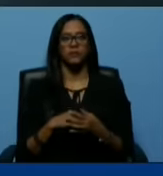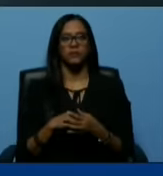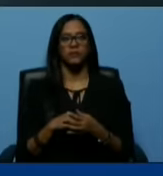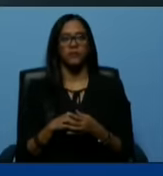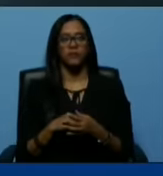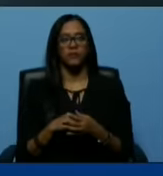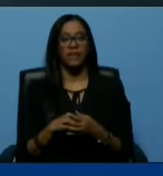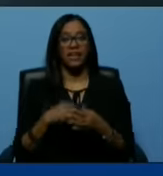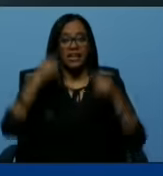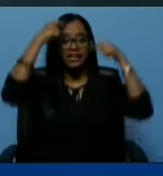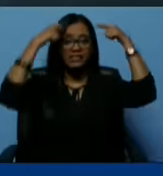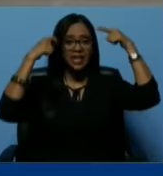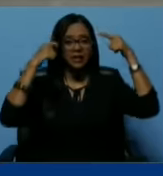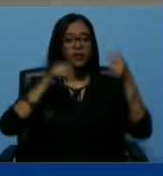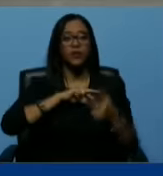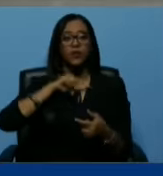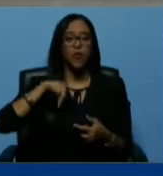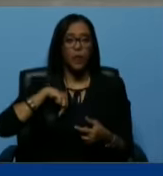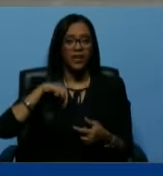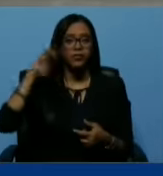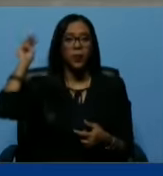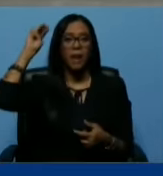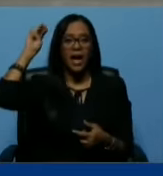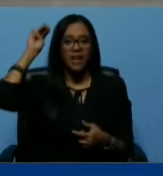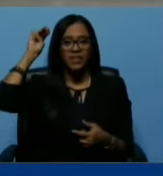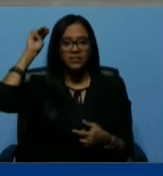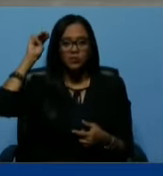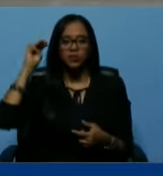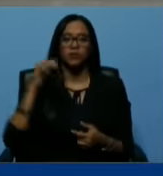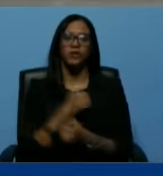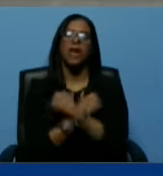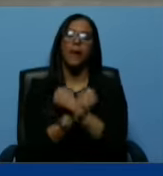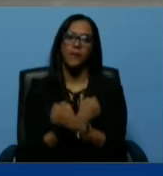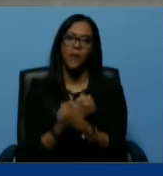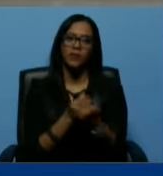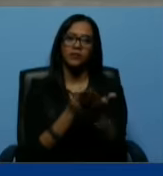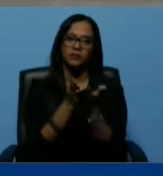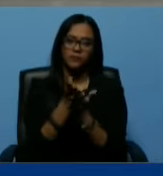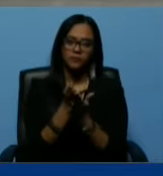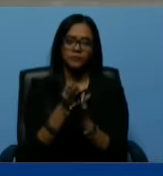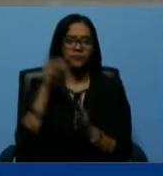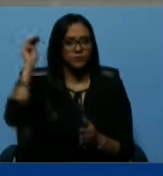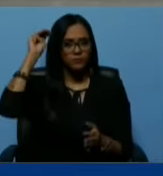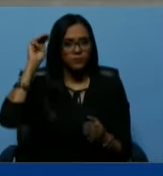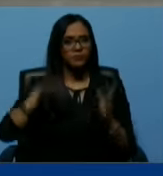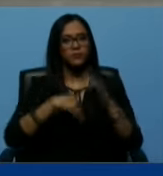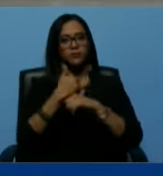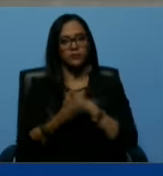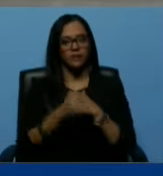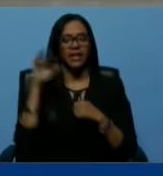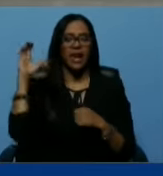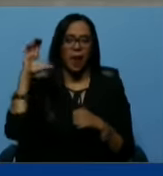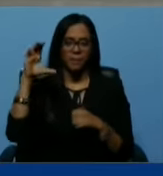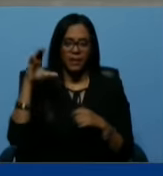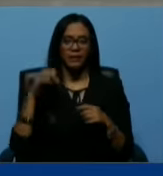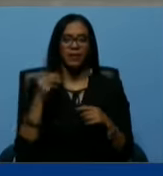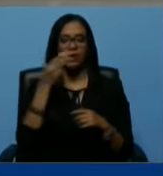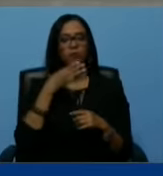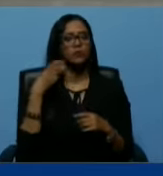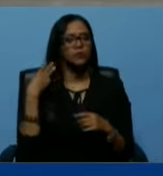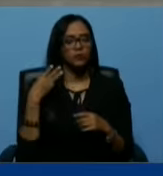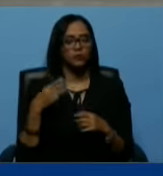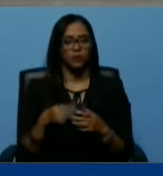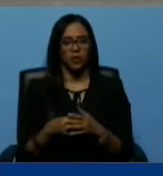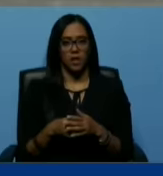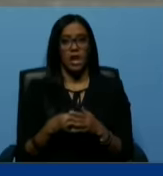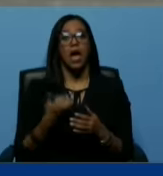nuestro maestro, el maestro del amor, de la lealtad, el maestro del proyecto de la patria grande.